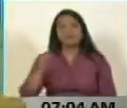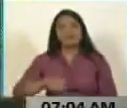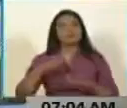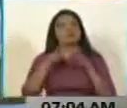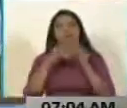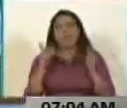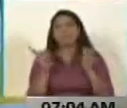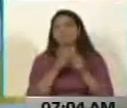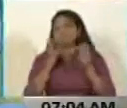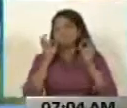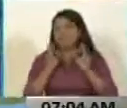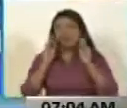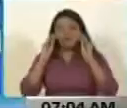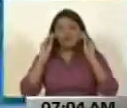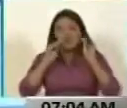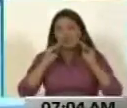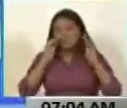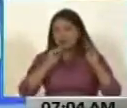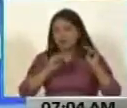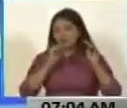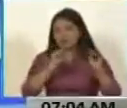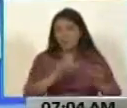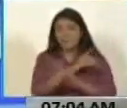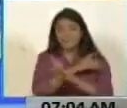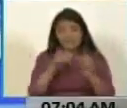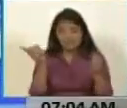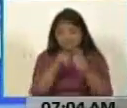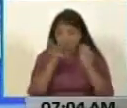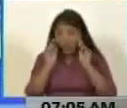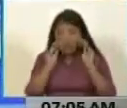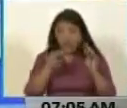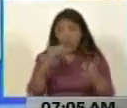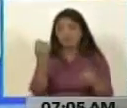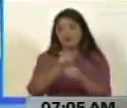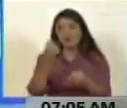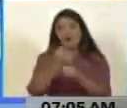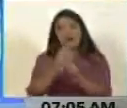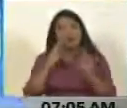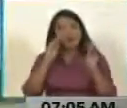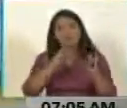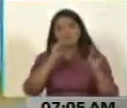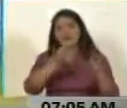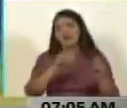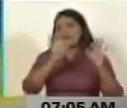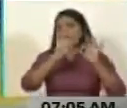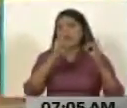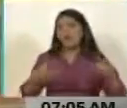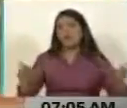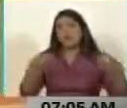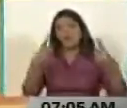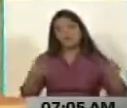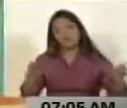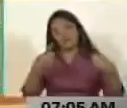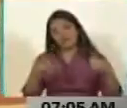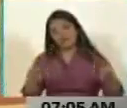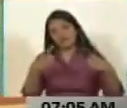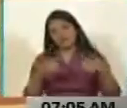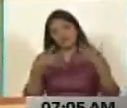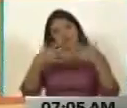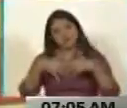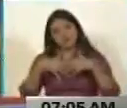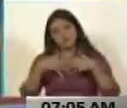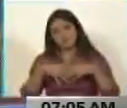formación. Realmente nuestra parte, digamos, neurálgica de la feria es trabajar en la formación del circuito de la música como industria,